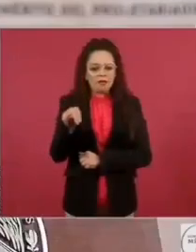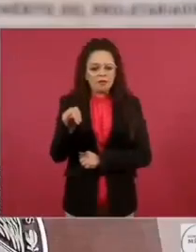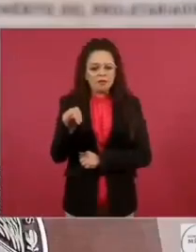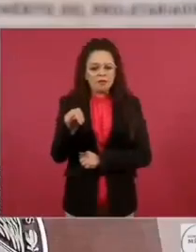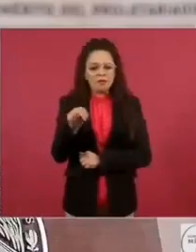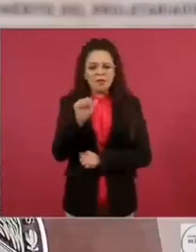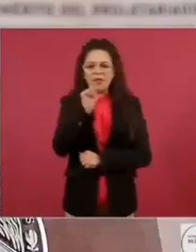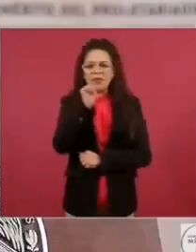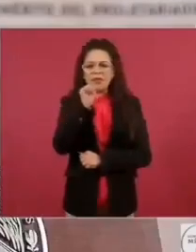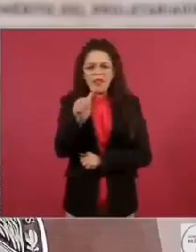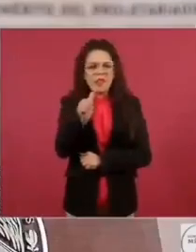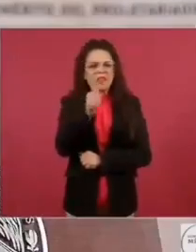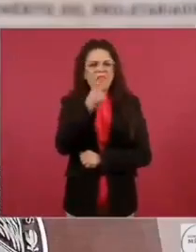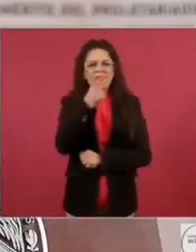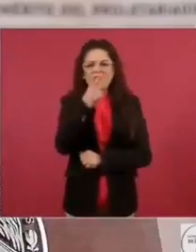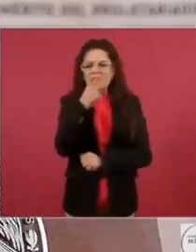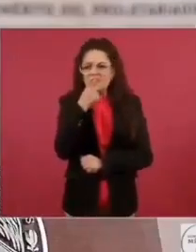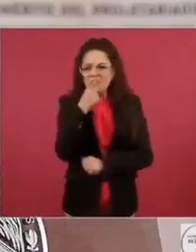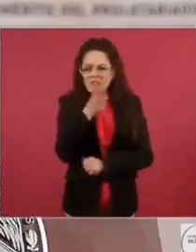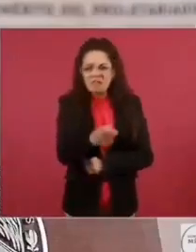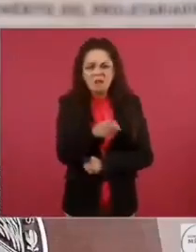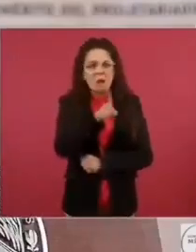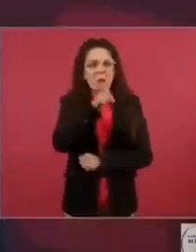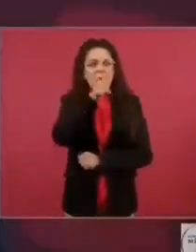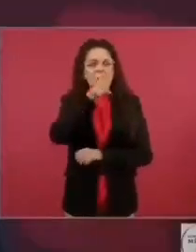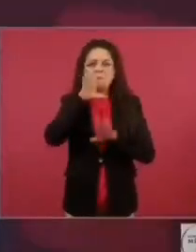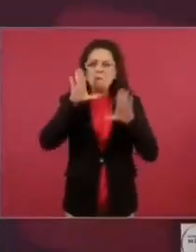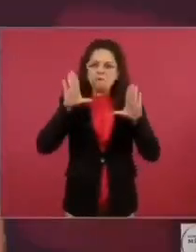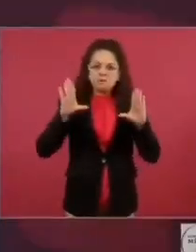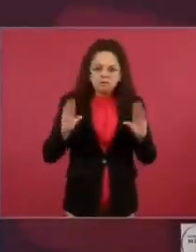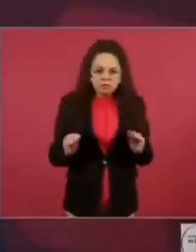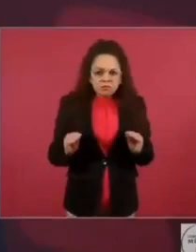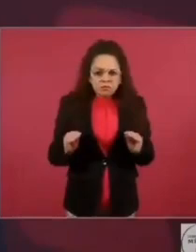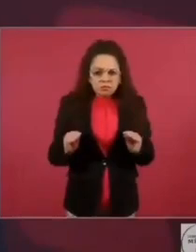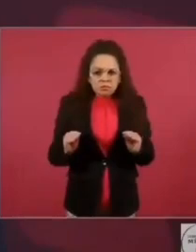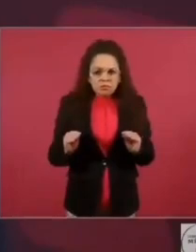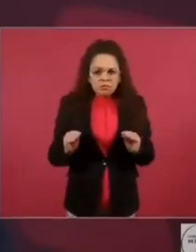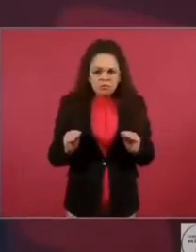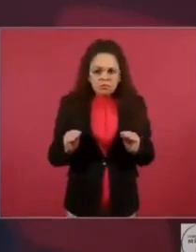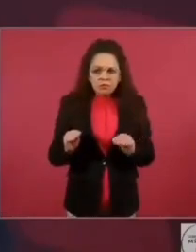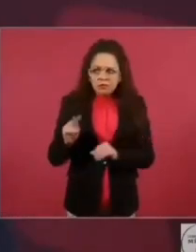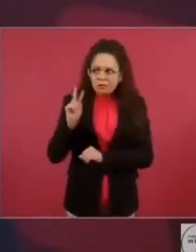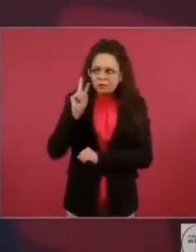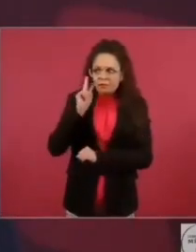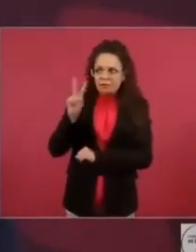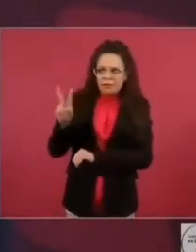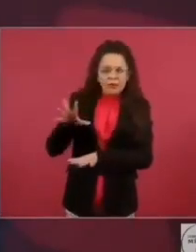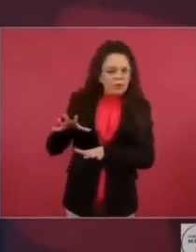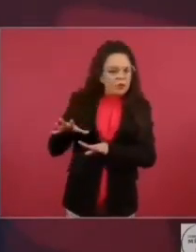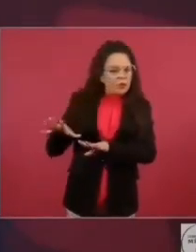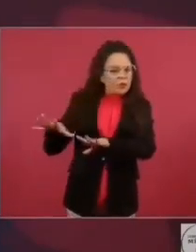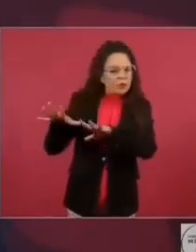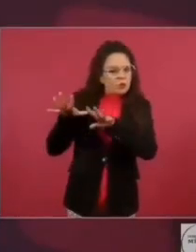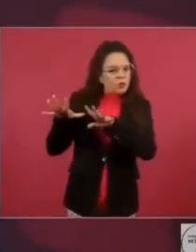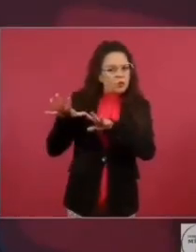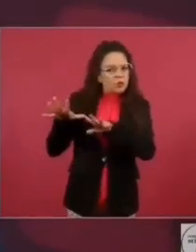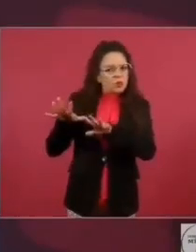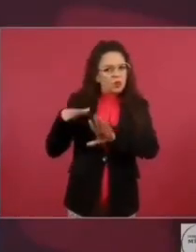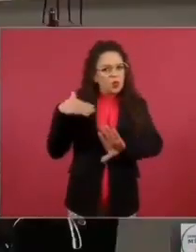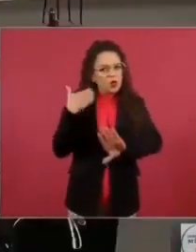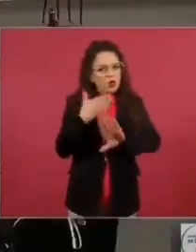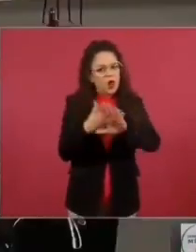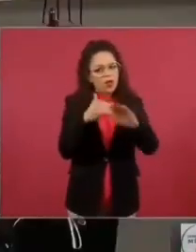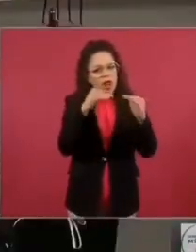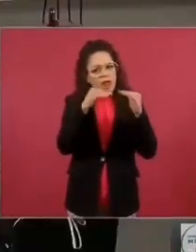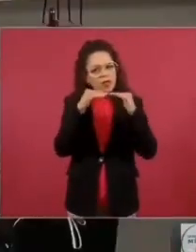Castañeda, esto de la guerra social que había propuesto abiertamente, hoy en conferencia mañanera en la sección de Quién es